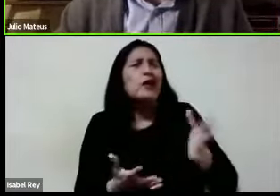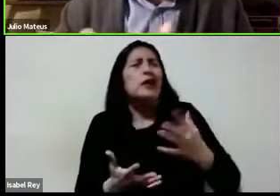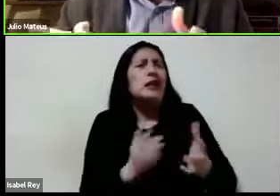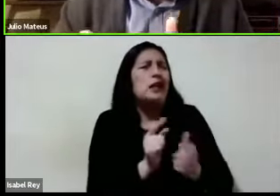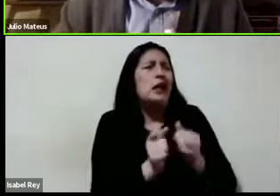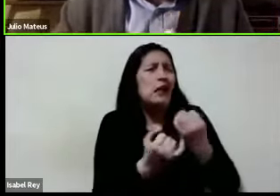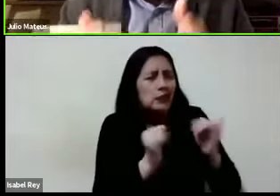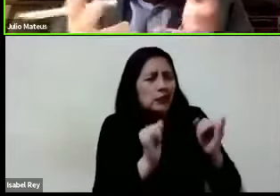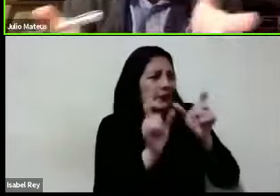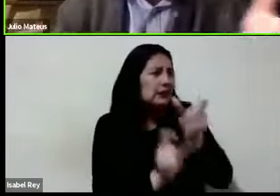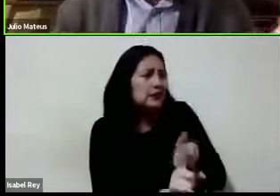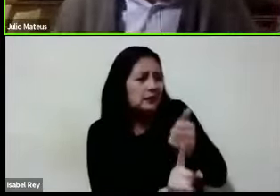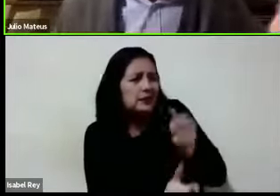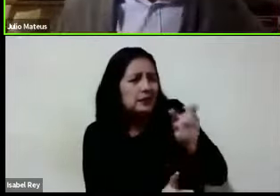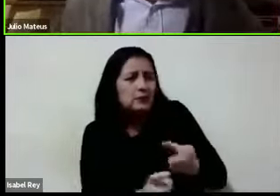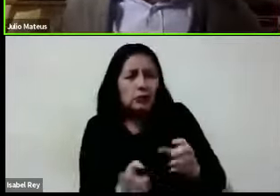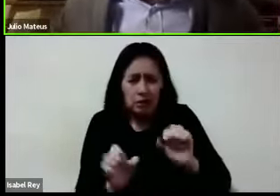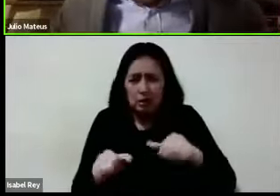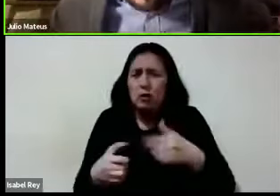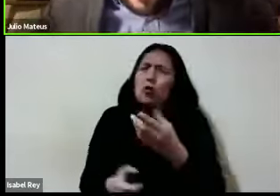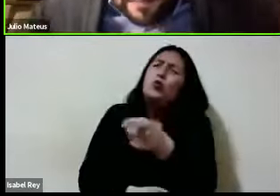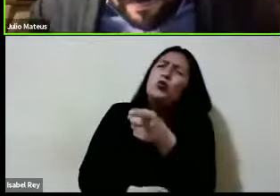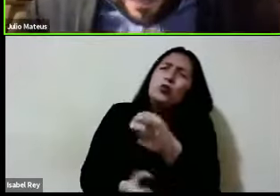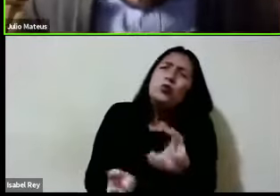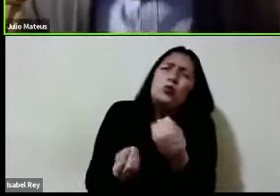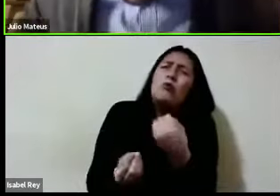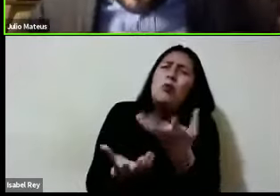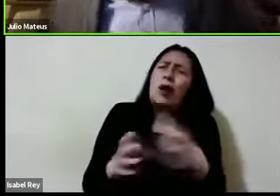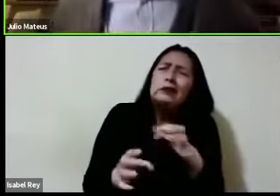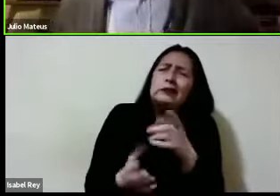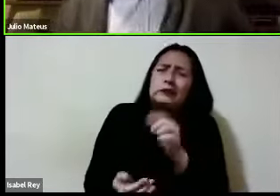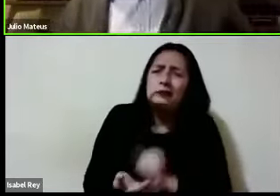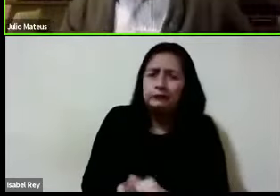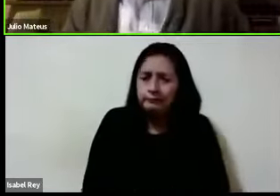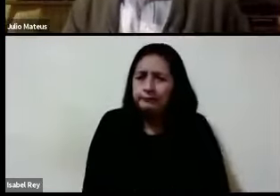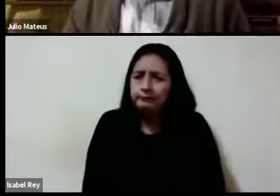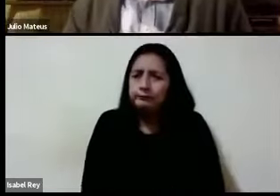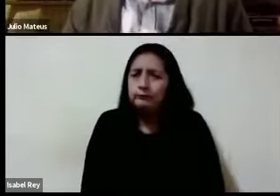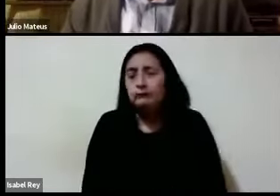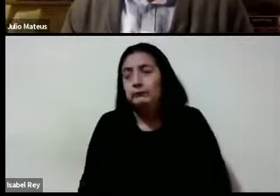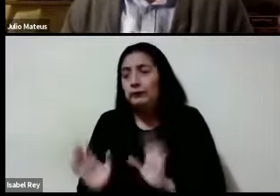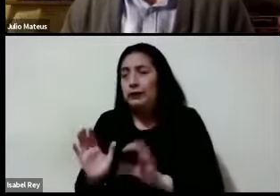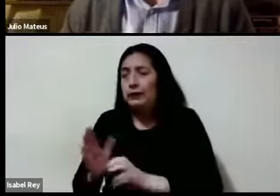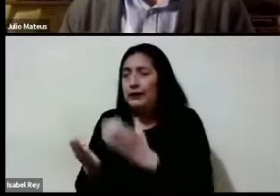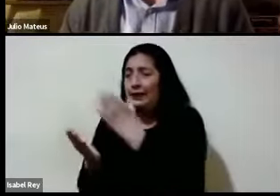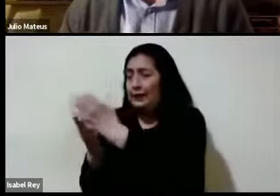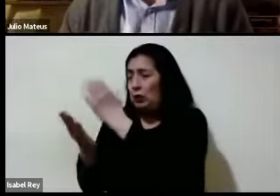capacidad? ¿Cómo haces tú, por ejemplo, ¿no? Bueno, para tomar eso? el currículum